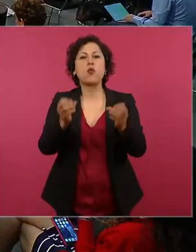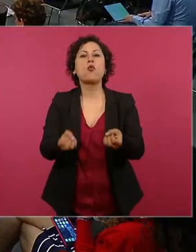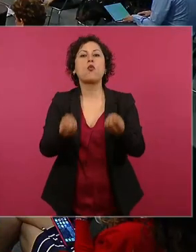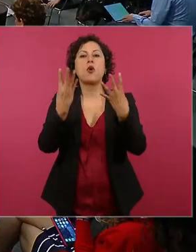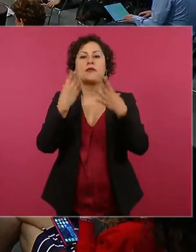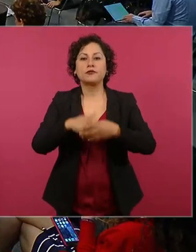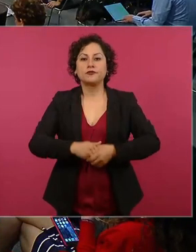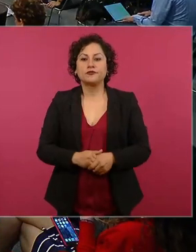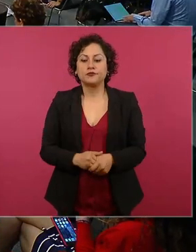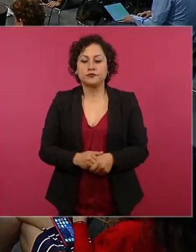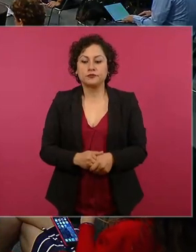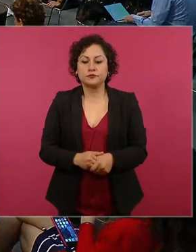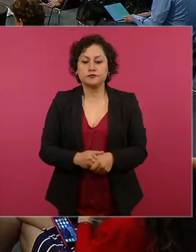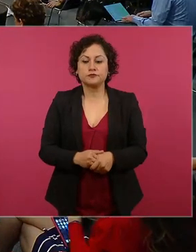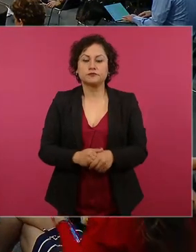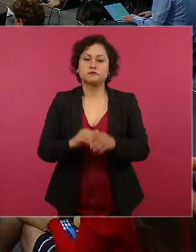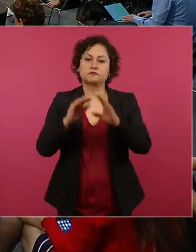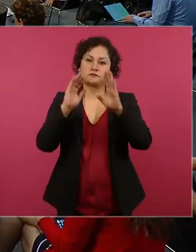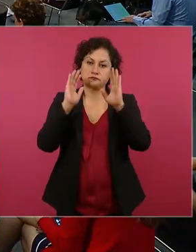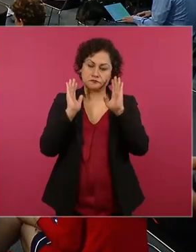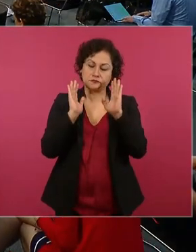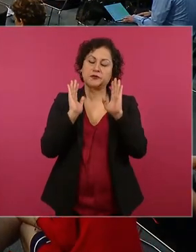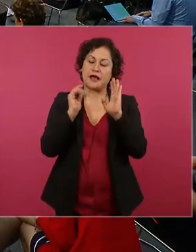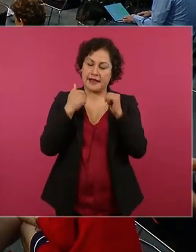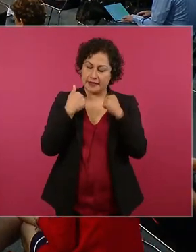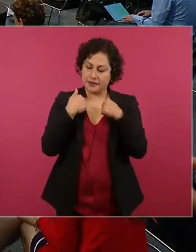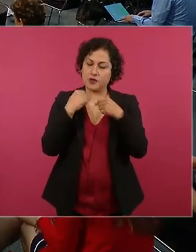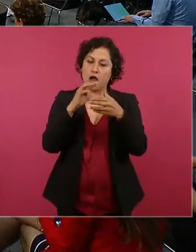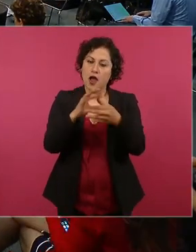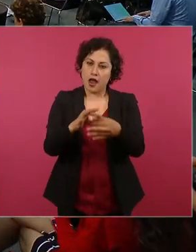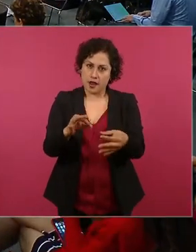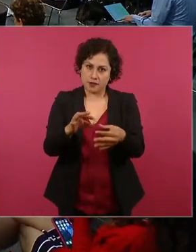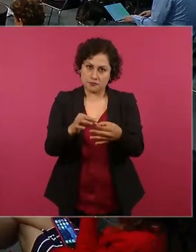Pero para no caer en generalidades,